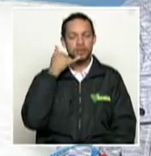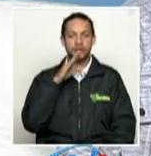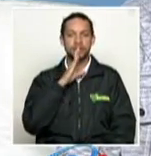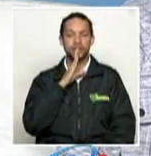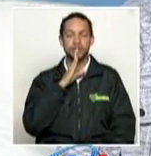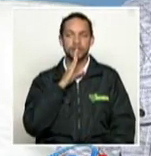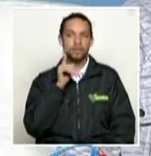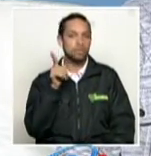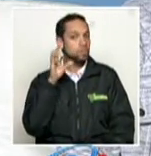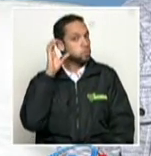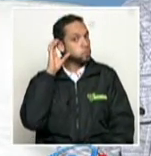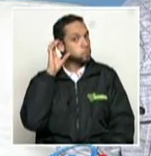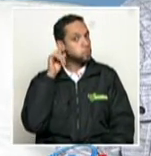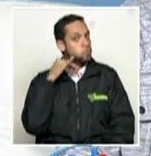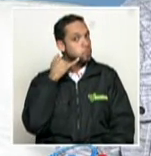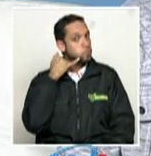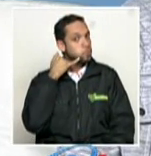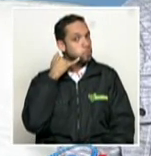en la línea?